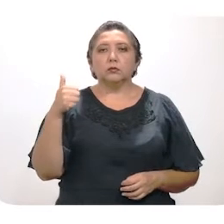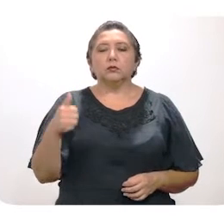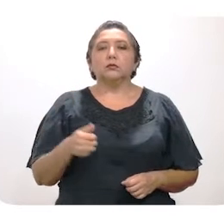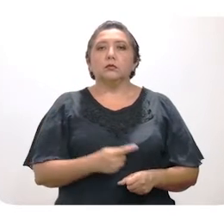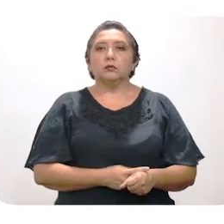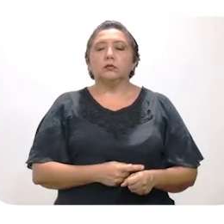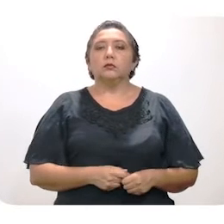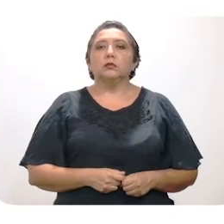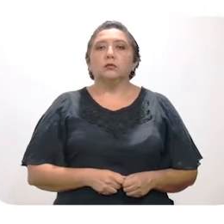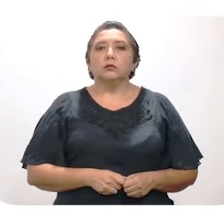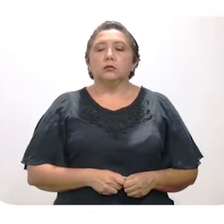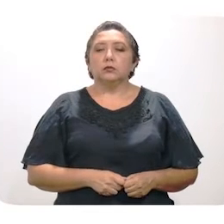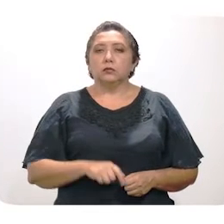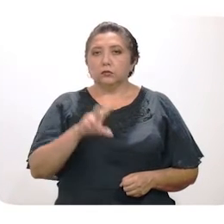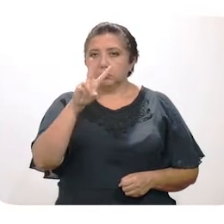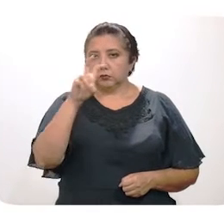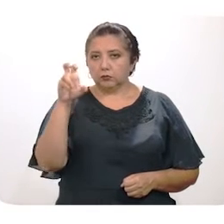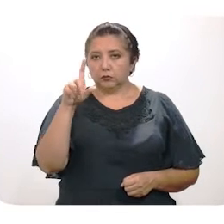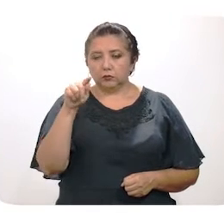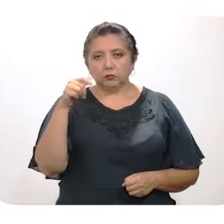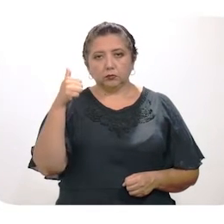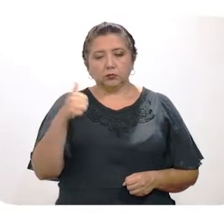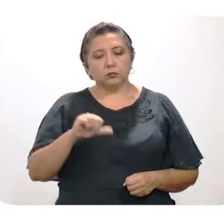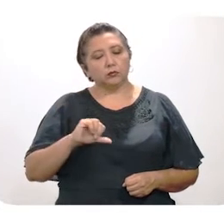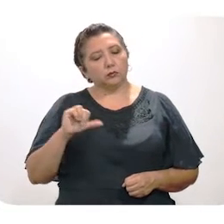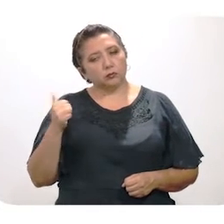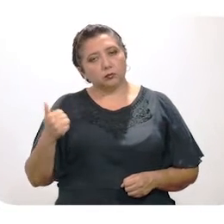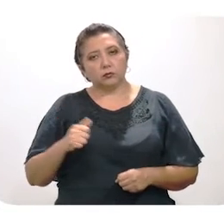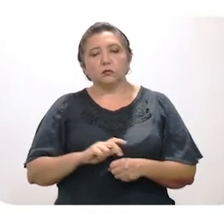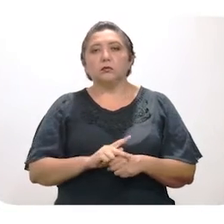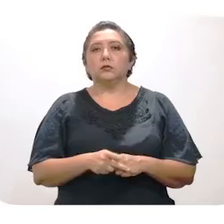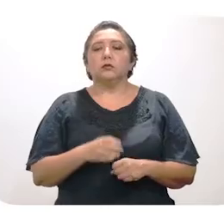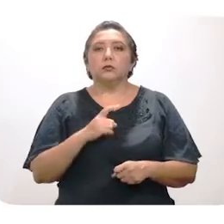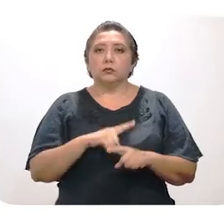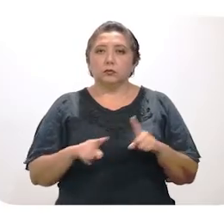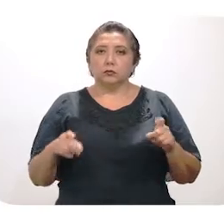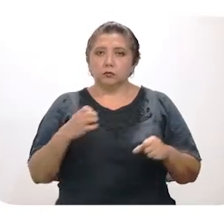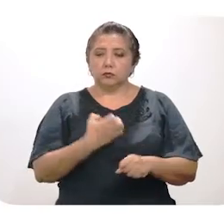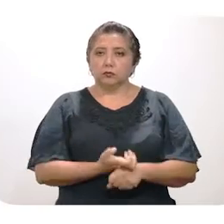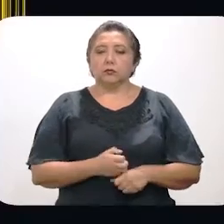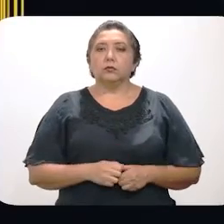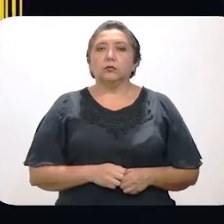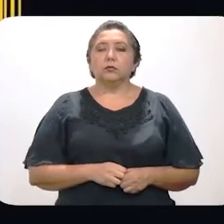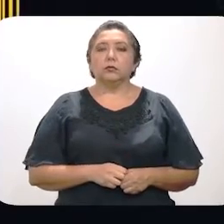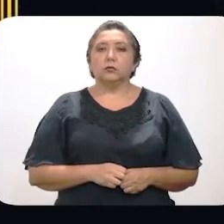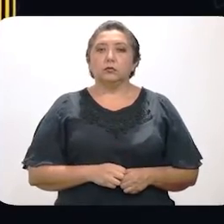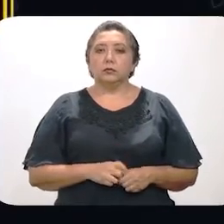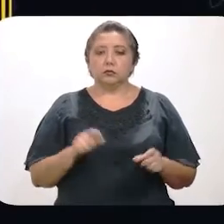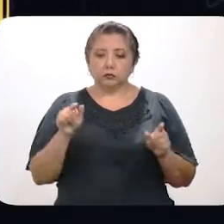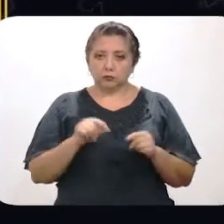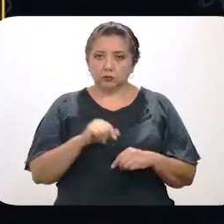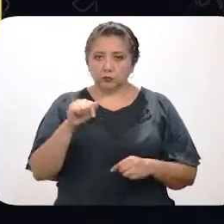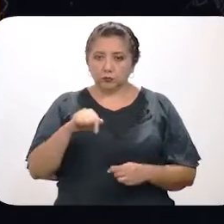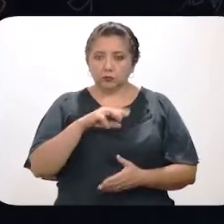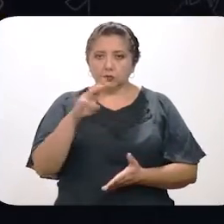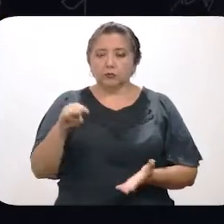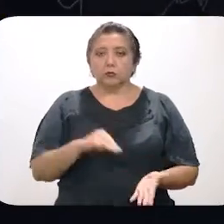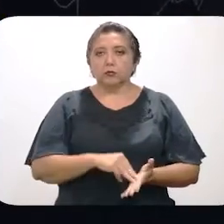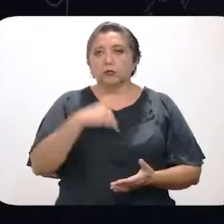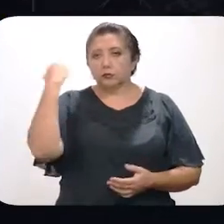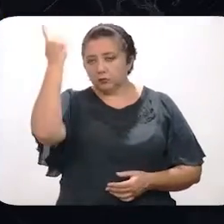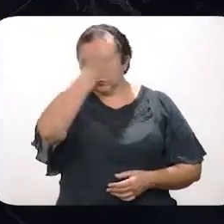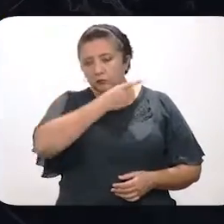33.966 casos positivos, 276 son de otro país u otro estado. Específicamente en Mérida se